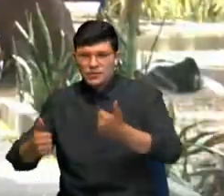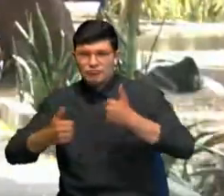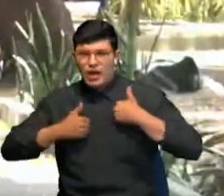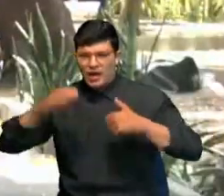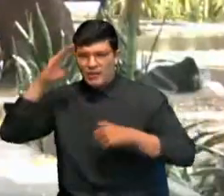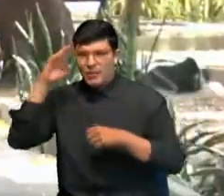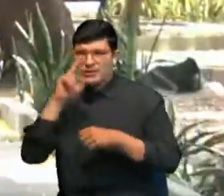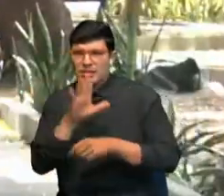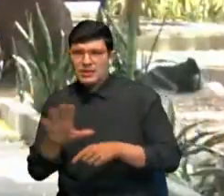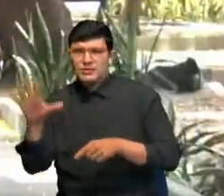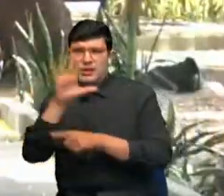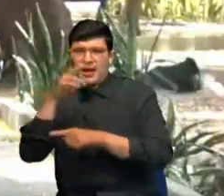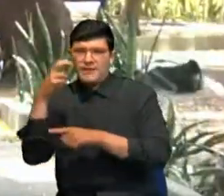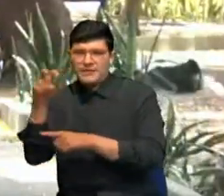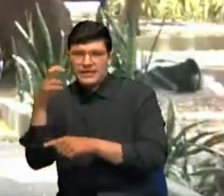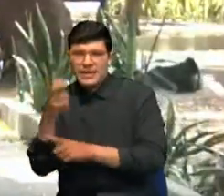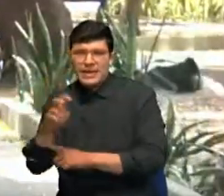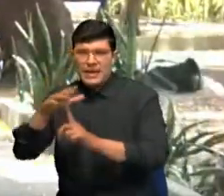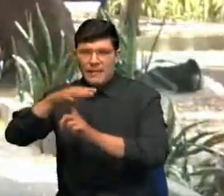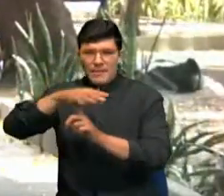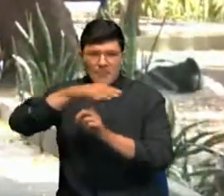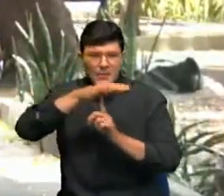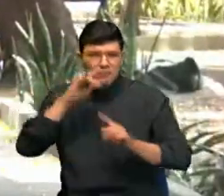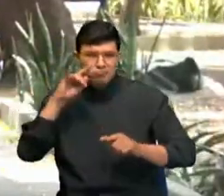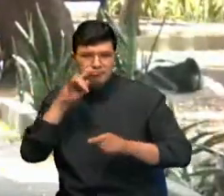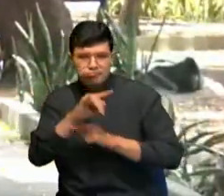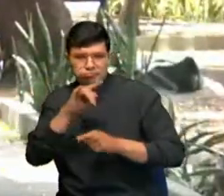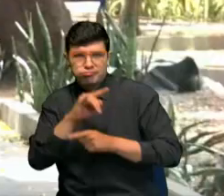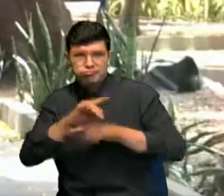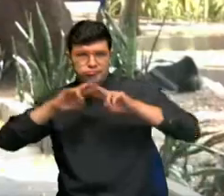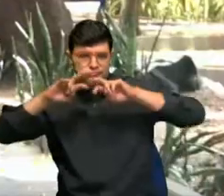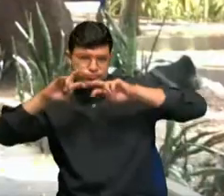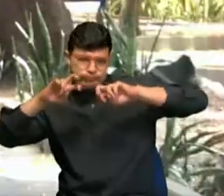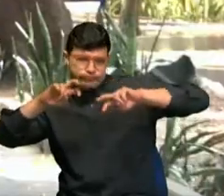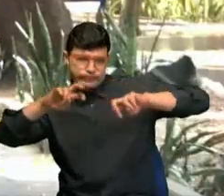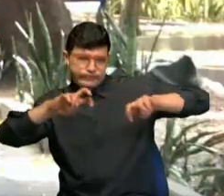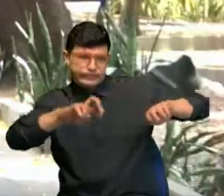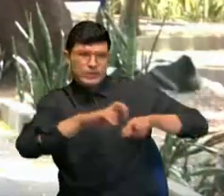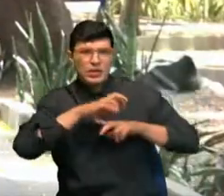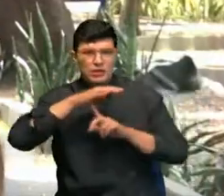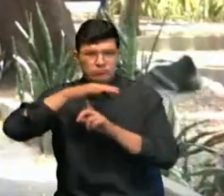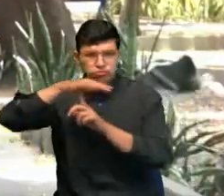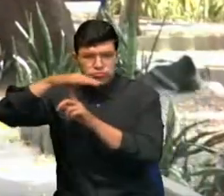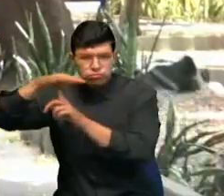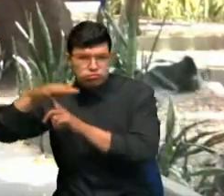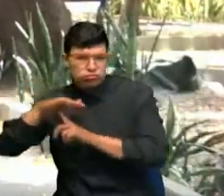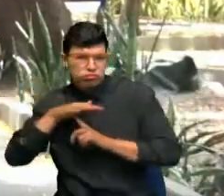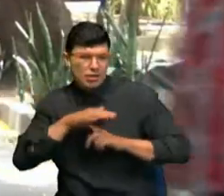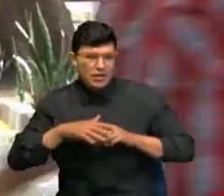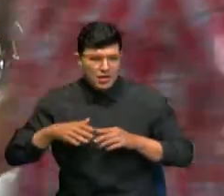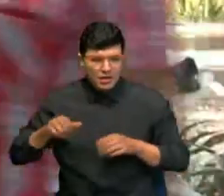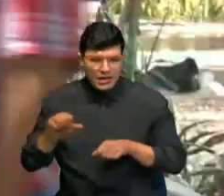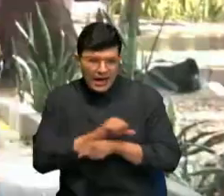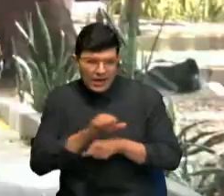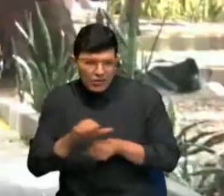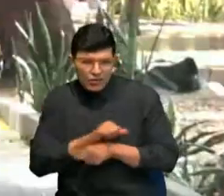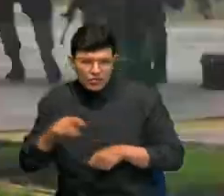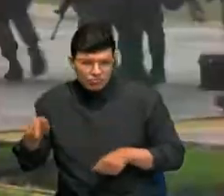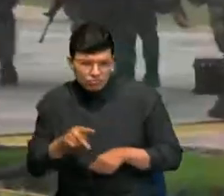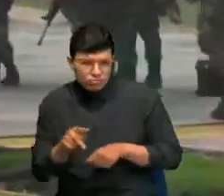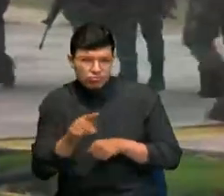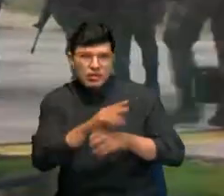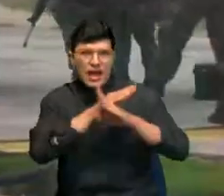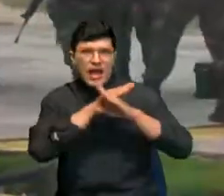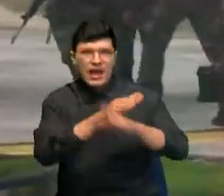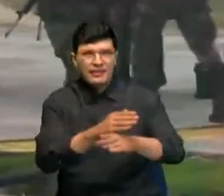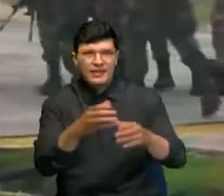fiscalía general de la nación quienes realizarán esta fuerte ofensiva por aire y por tierra ante estas diferencias de la farc